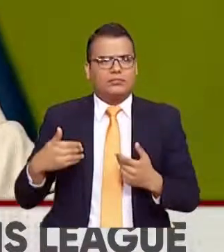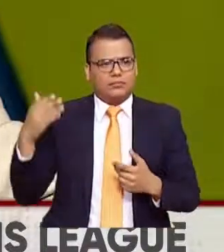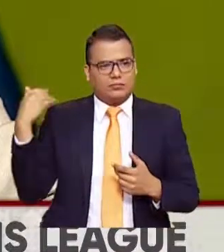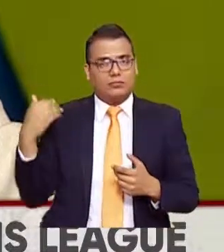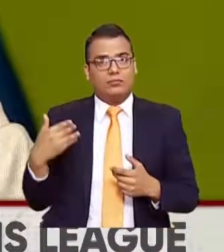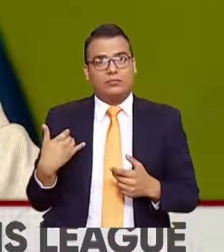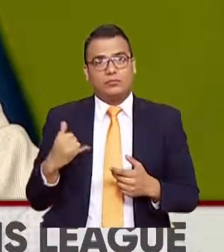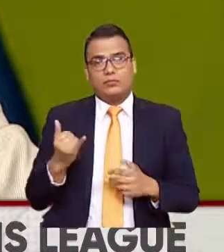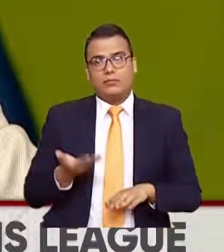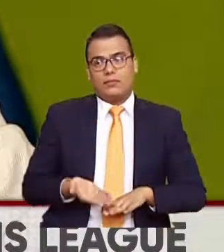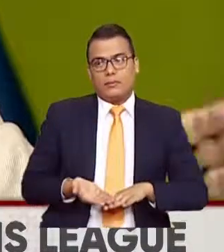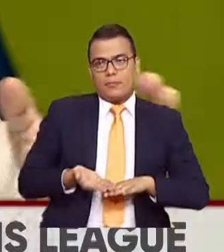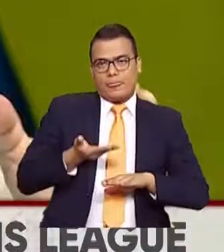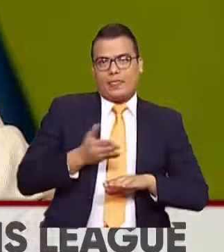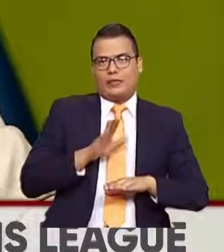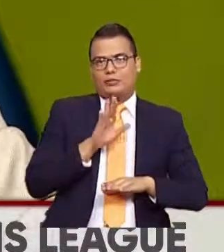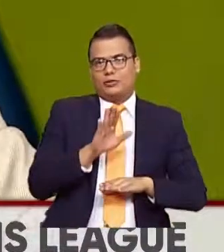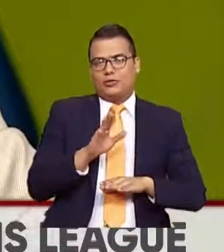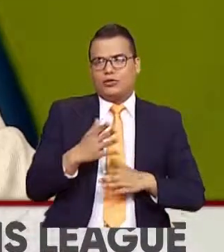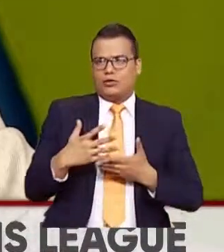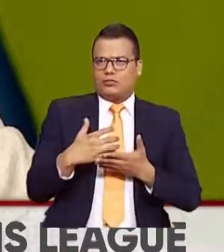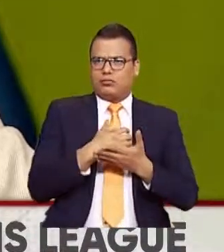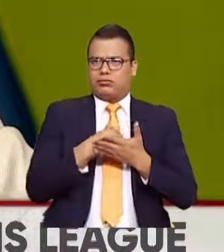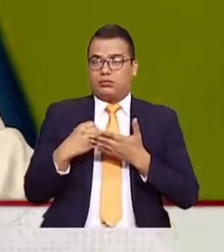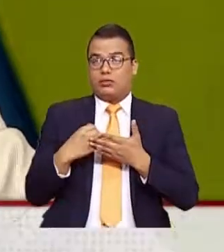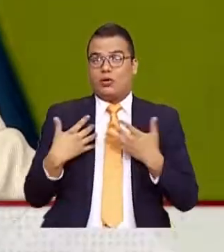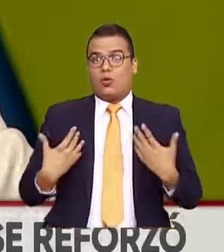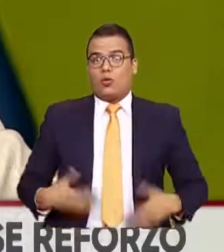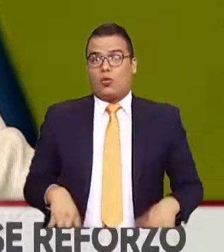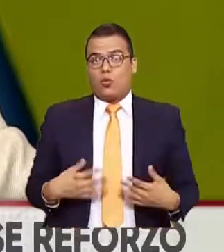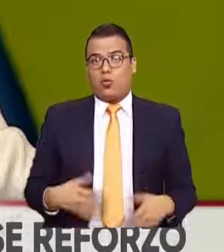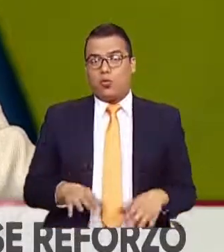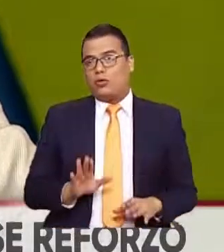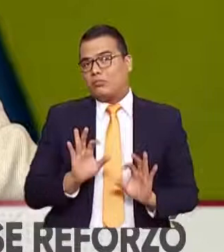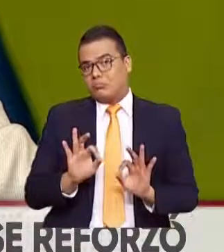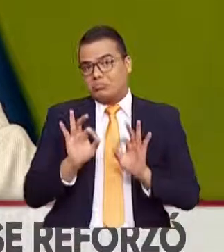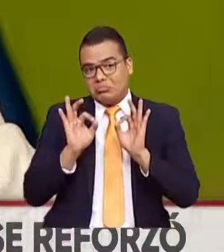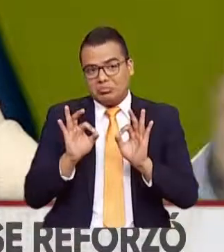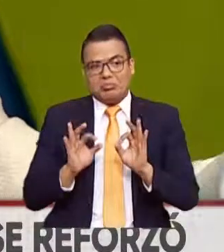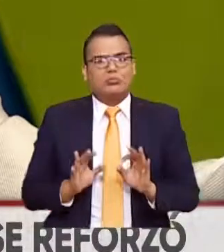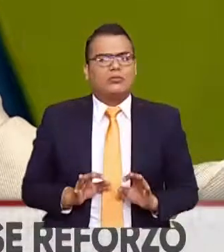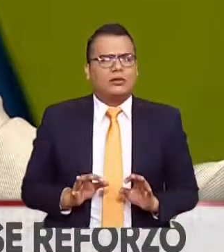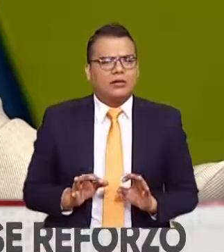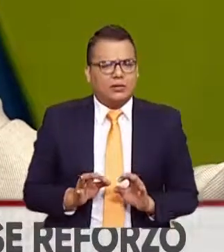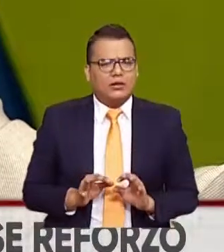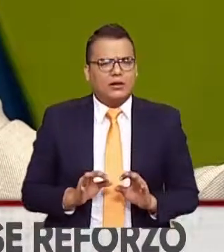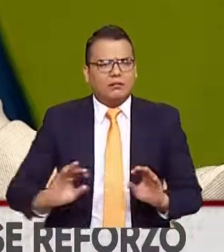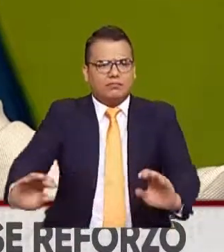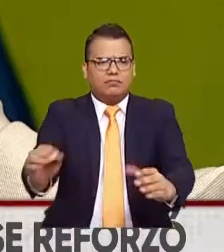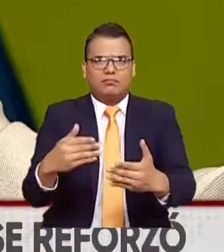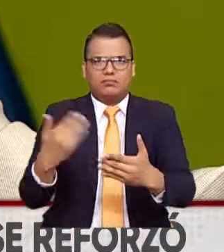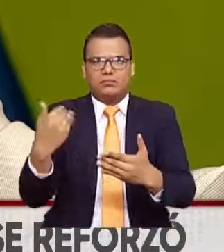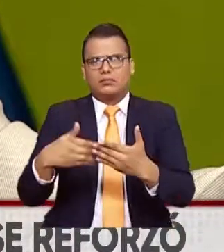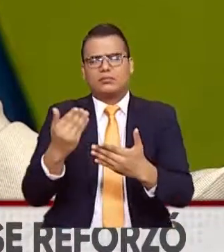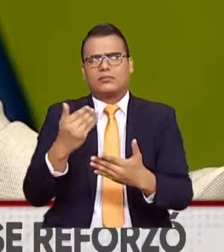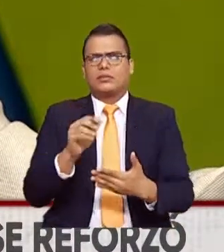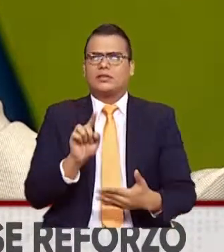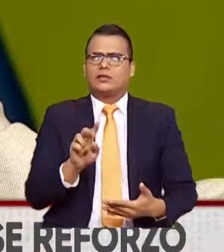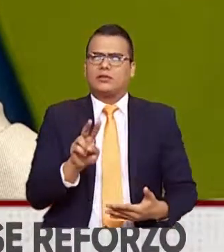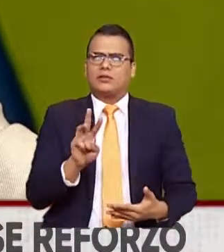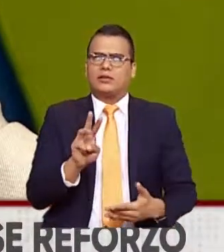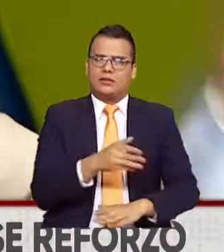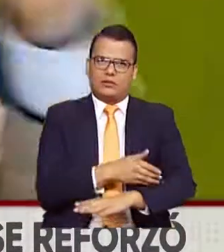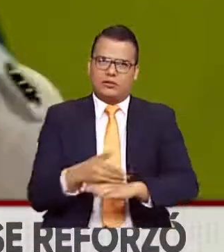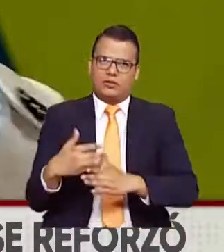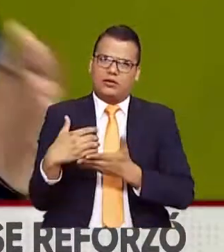incremento en cada ejercicio social importante en cuanto a los ingresos de hecho empezamos con 123 millones de